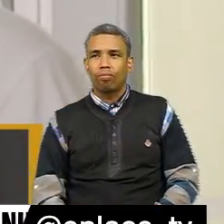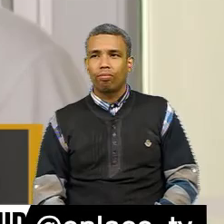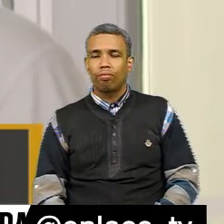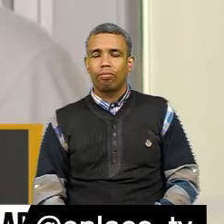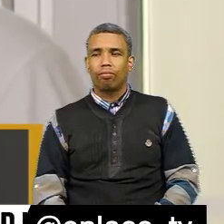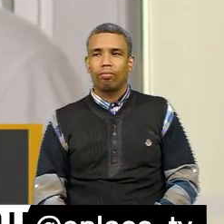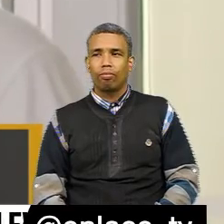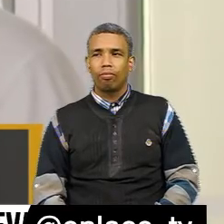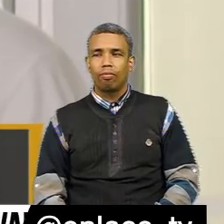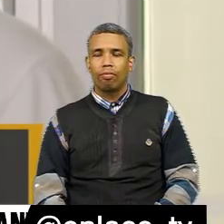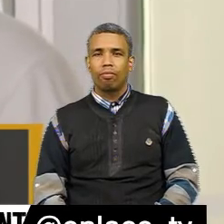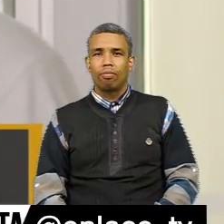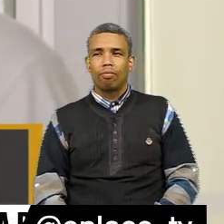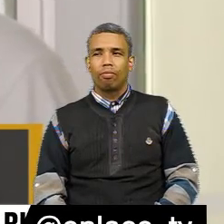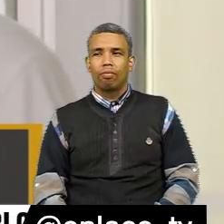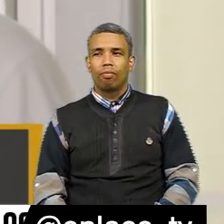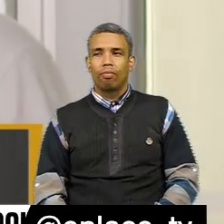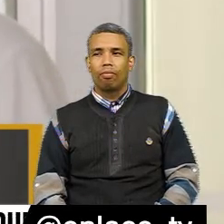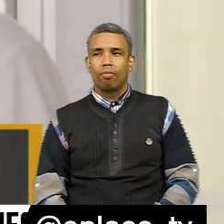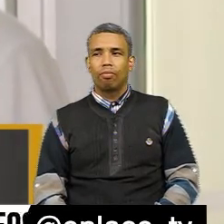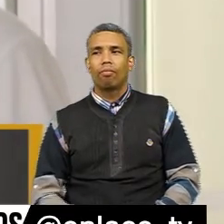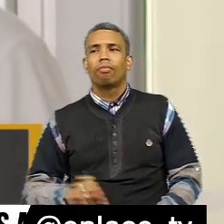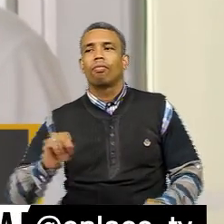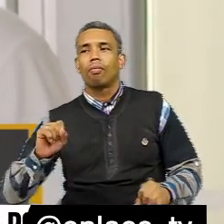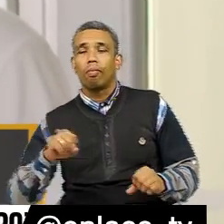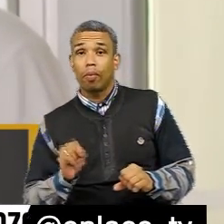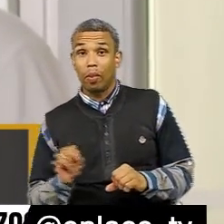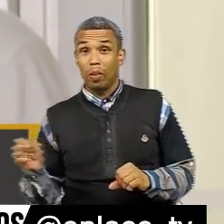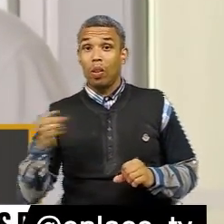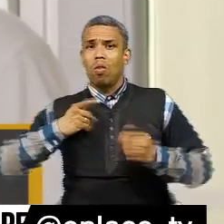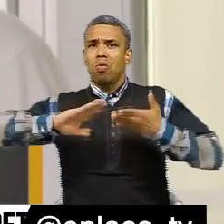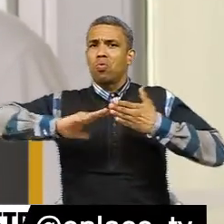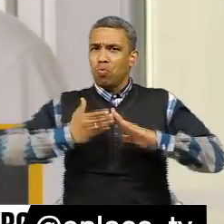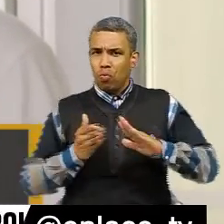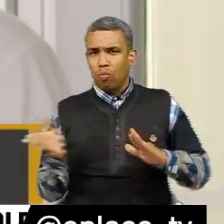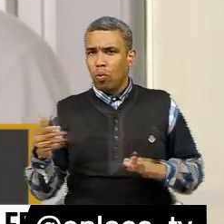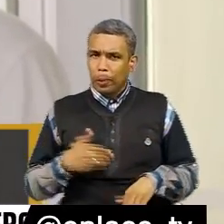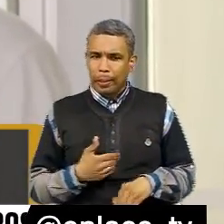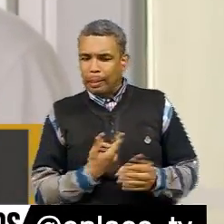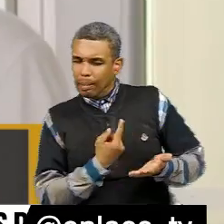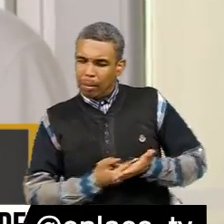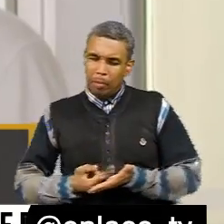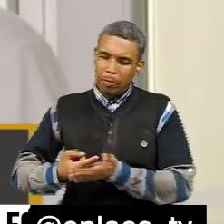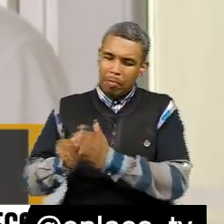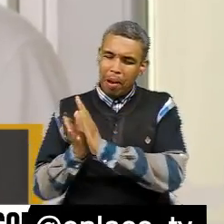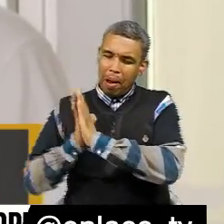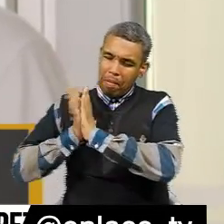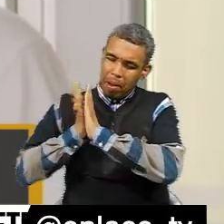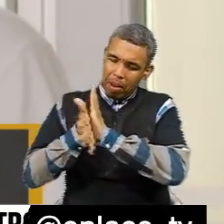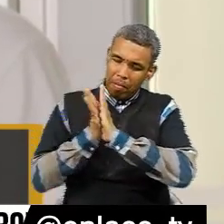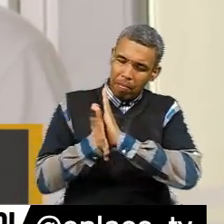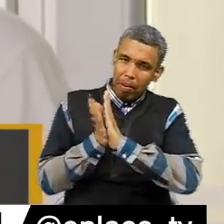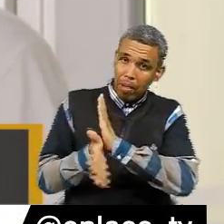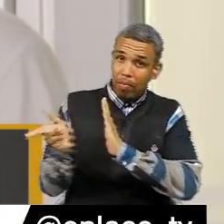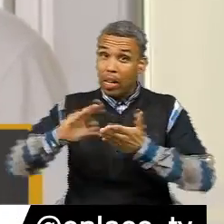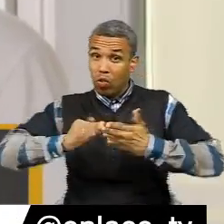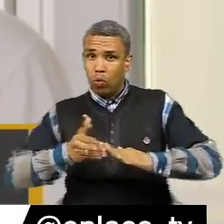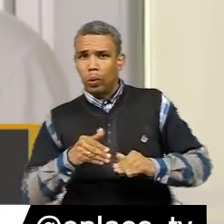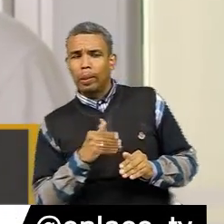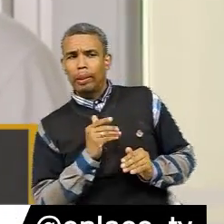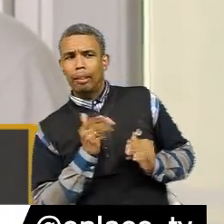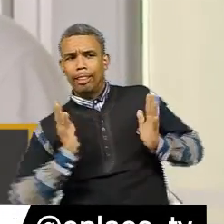resultado con el apoyo específicamente de la comunidad. La comunidad entendió la problemática que se viene presentando por parte de Ecopetrol en el